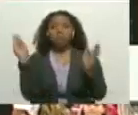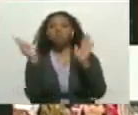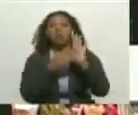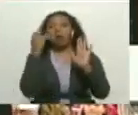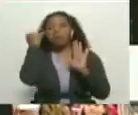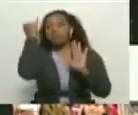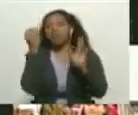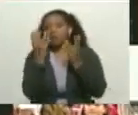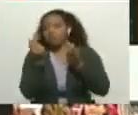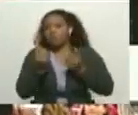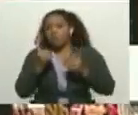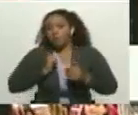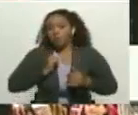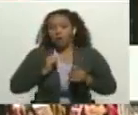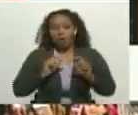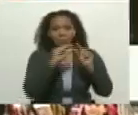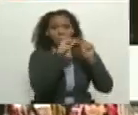precio en la cabeza.